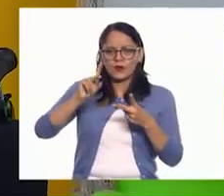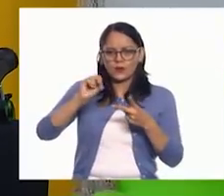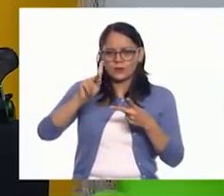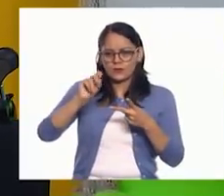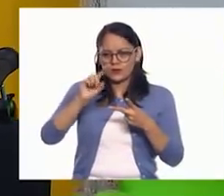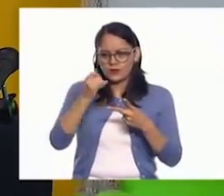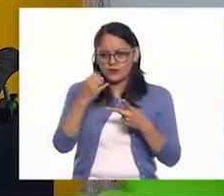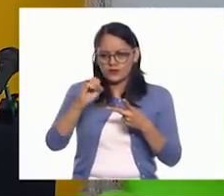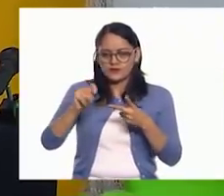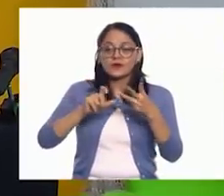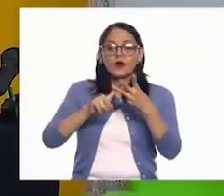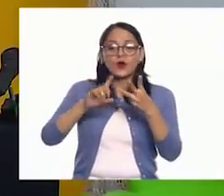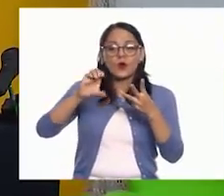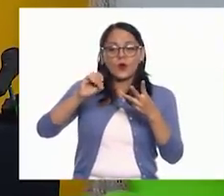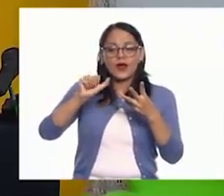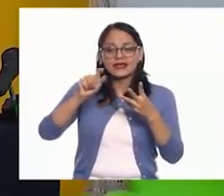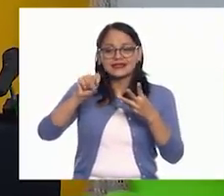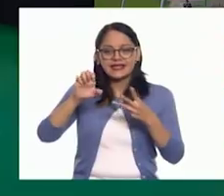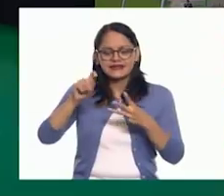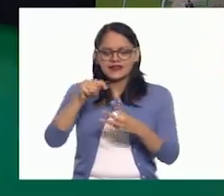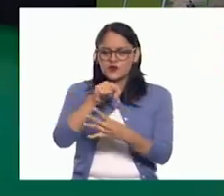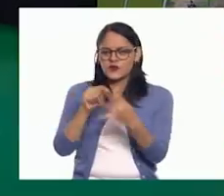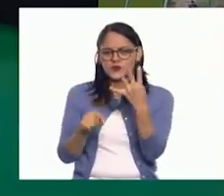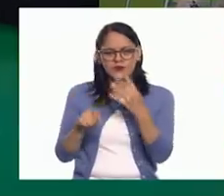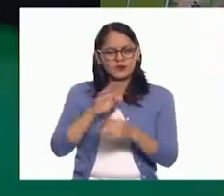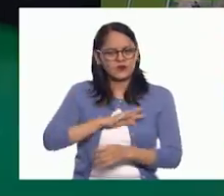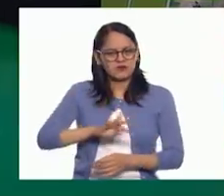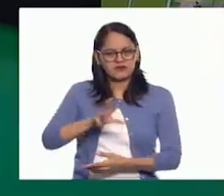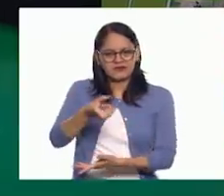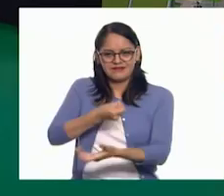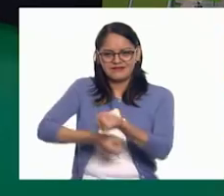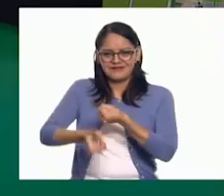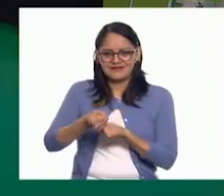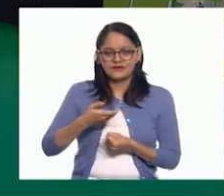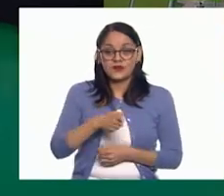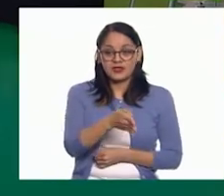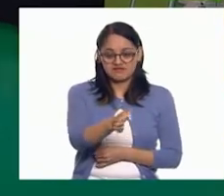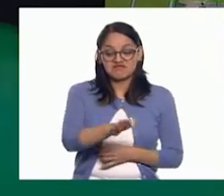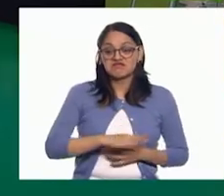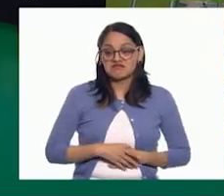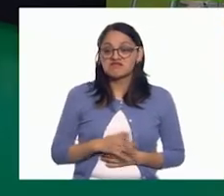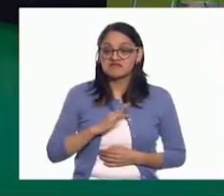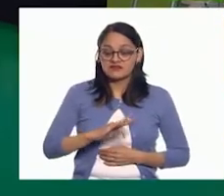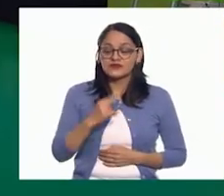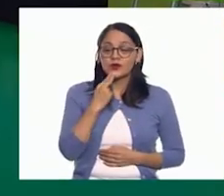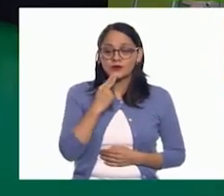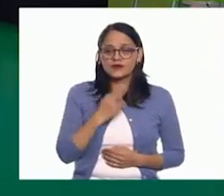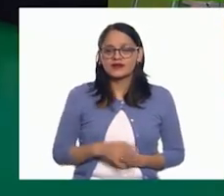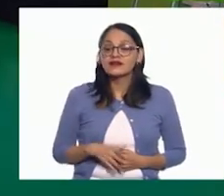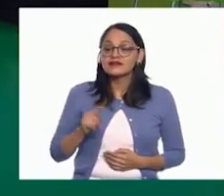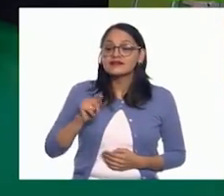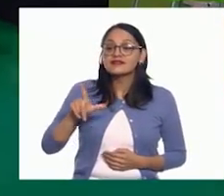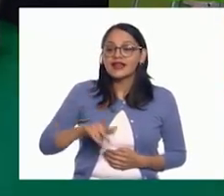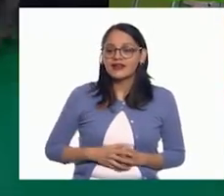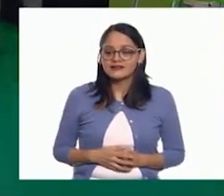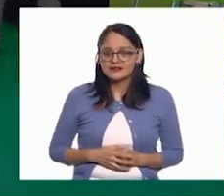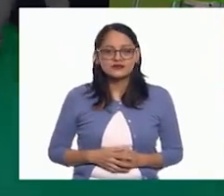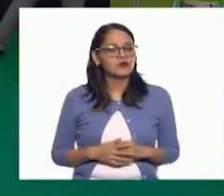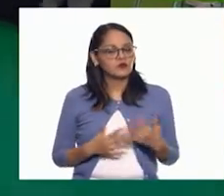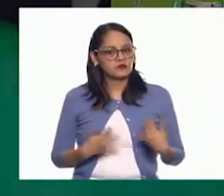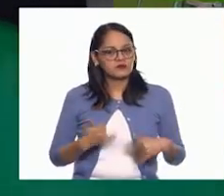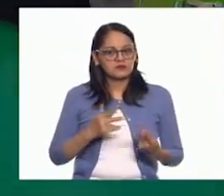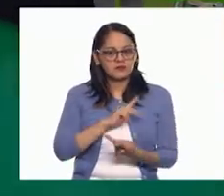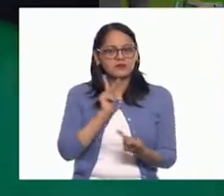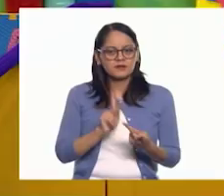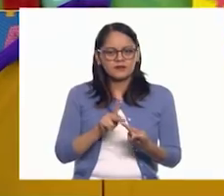malacapa, o un cuatete. Esto sirve para pescar. ¿Qué te pareció? Nos parece